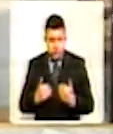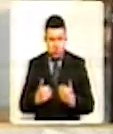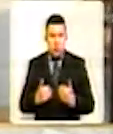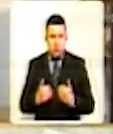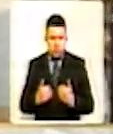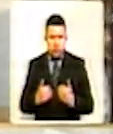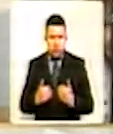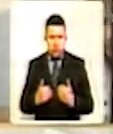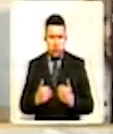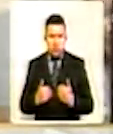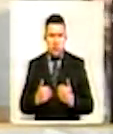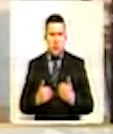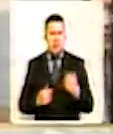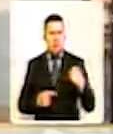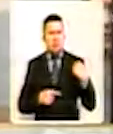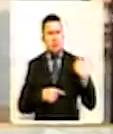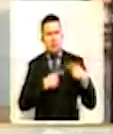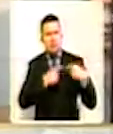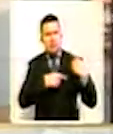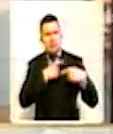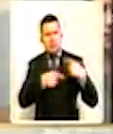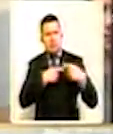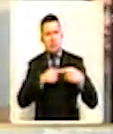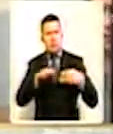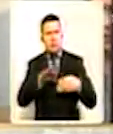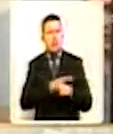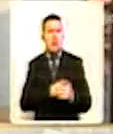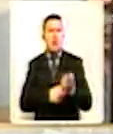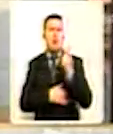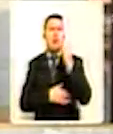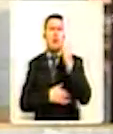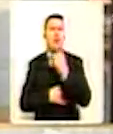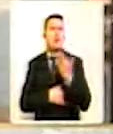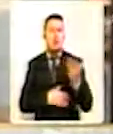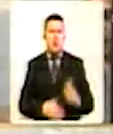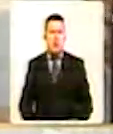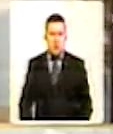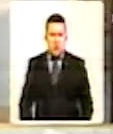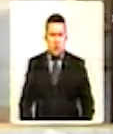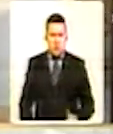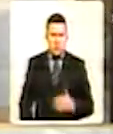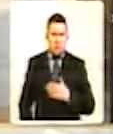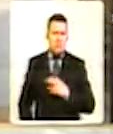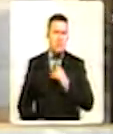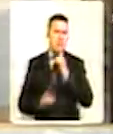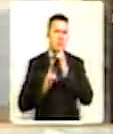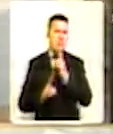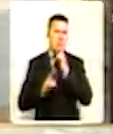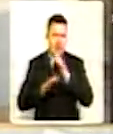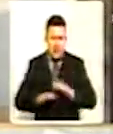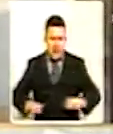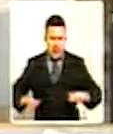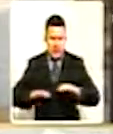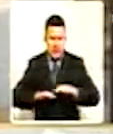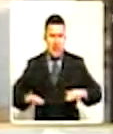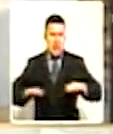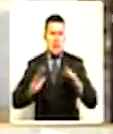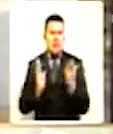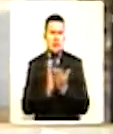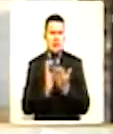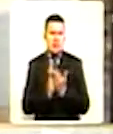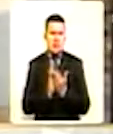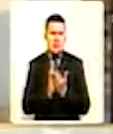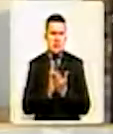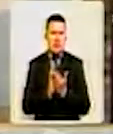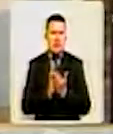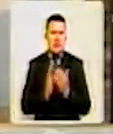Pertenezco a una generación que ingresó a la política como resultado de una actividad, de un movimiento